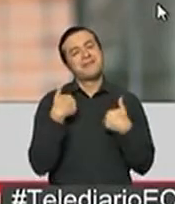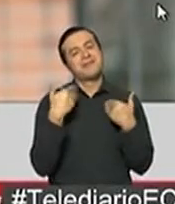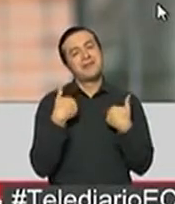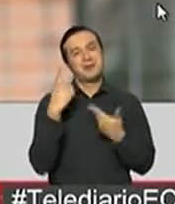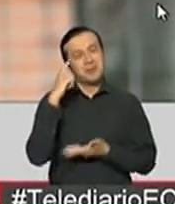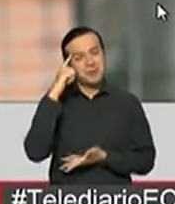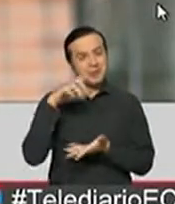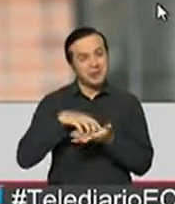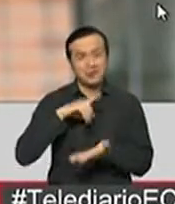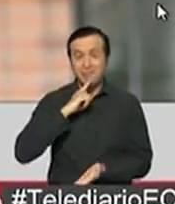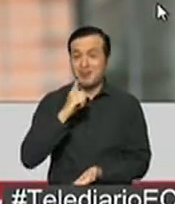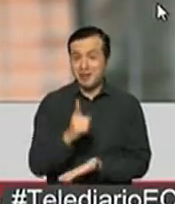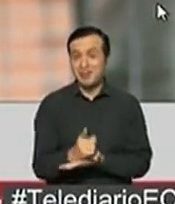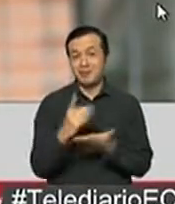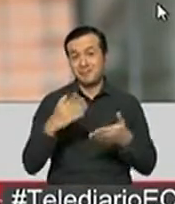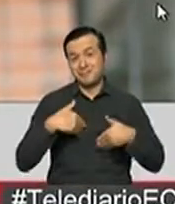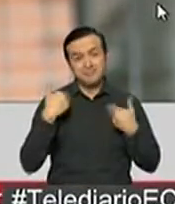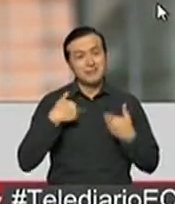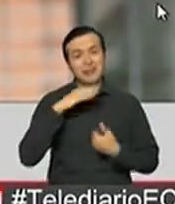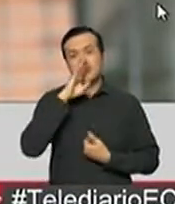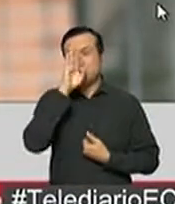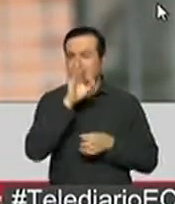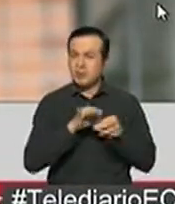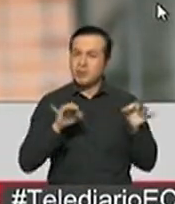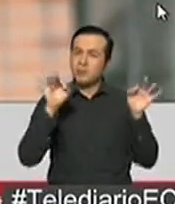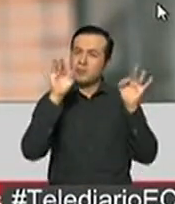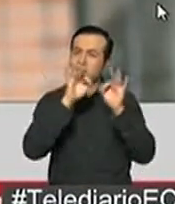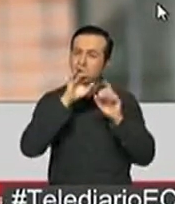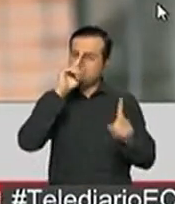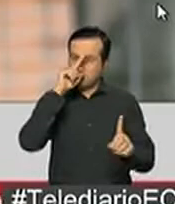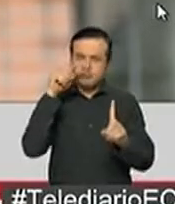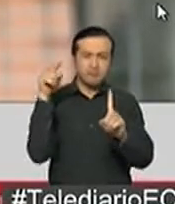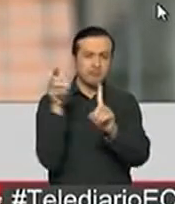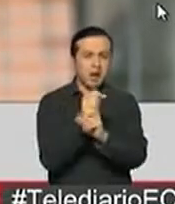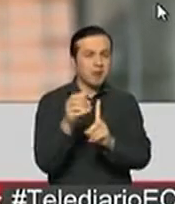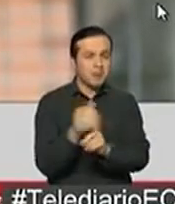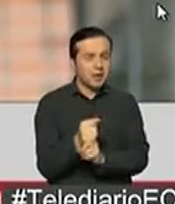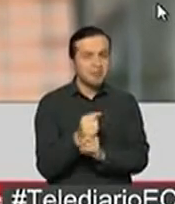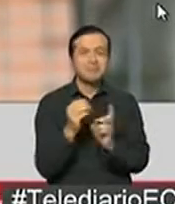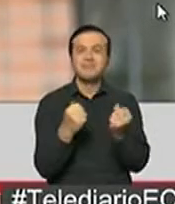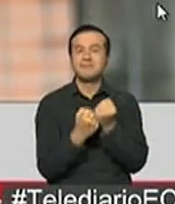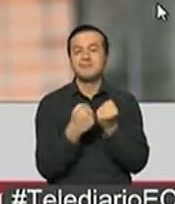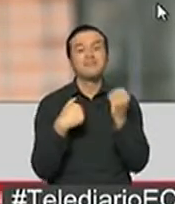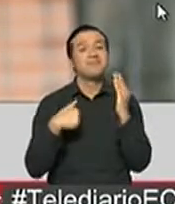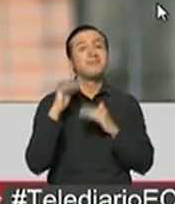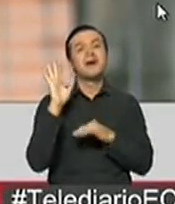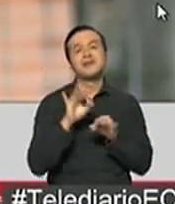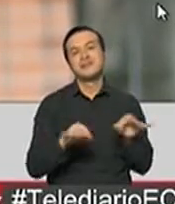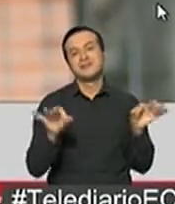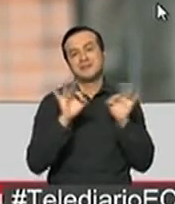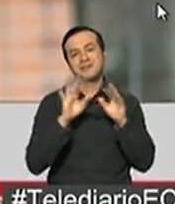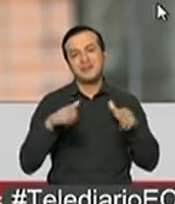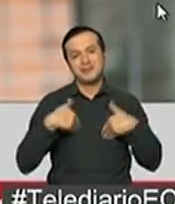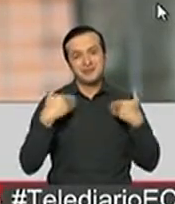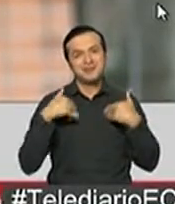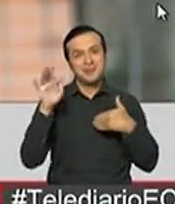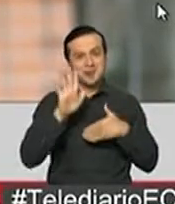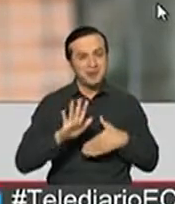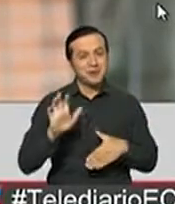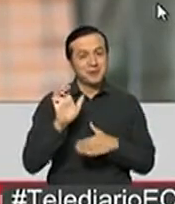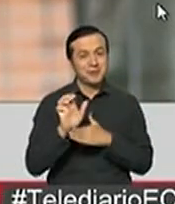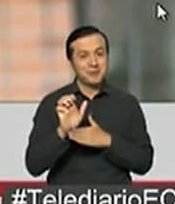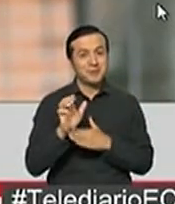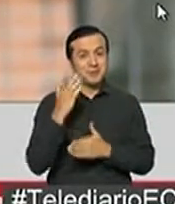gobierno por supuesto que siempre es importante los logros que va consiguiendo pero sobre todo me alegro por los ecuatorianos y ecuatorianas